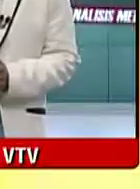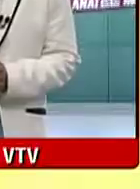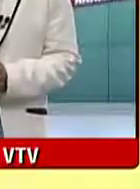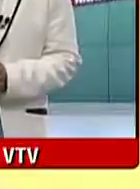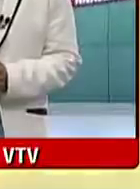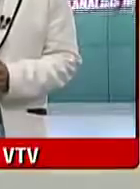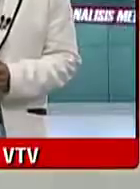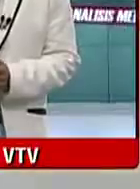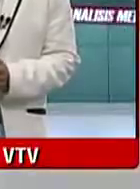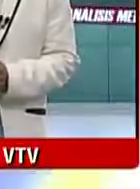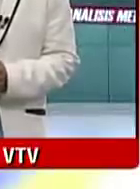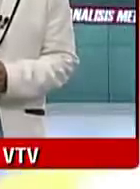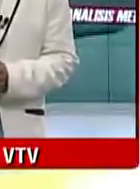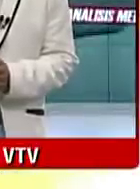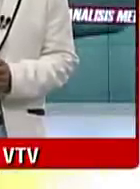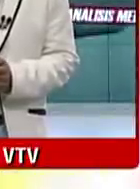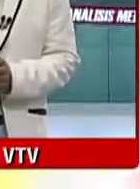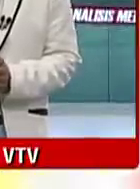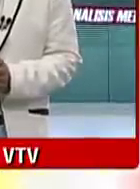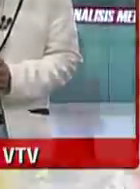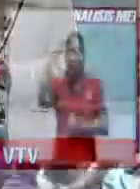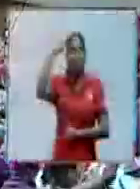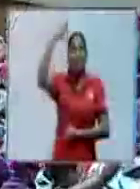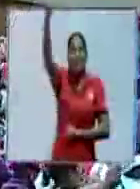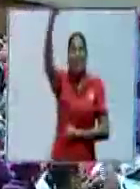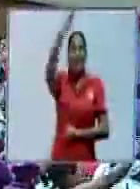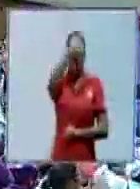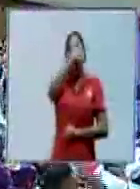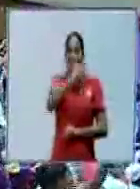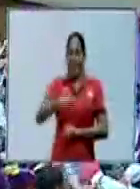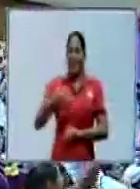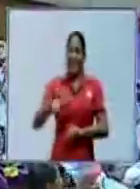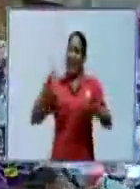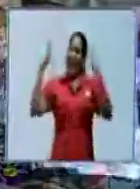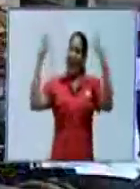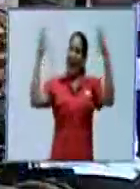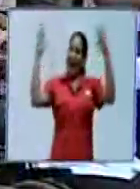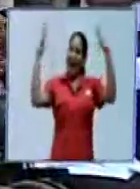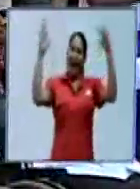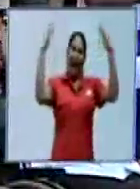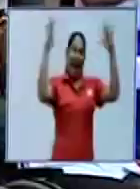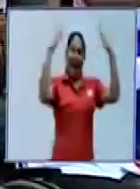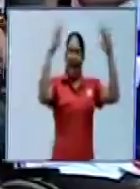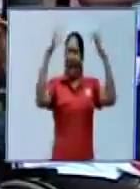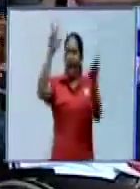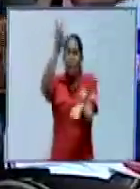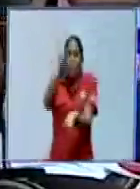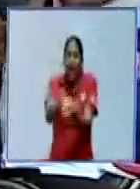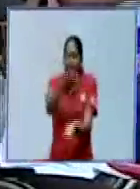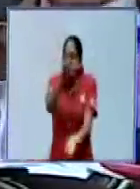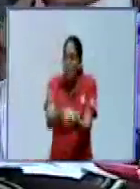alguna discapacidad. ¡Aprobado! ¡Aprobado! ¡Instalado!